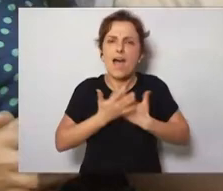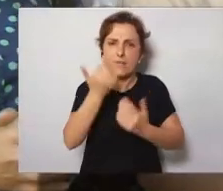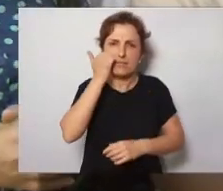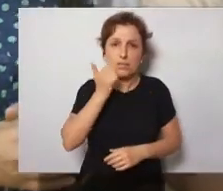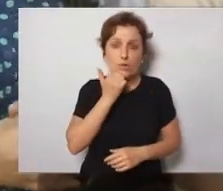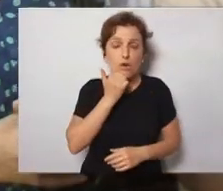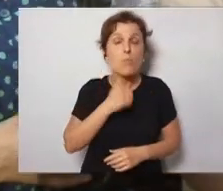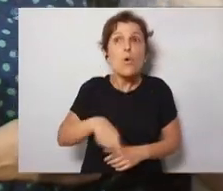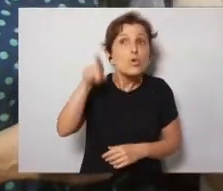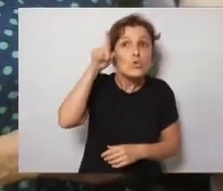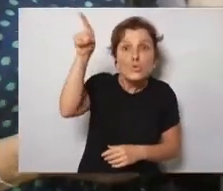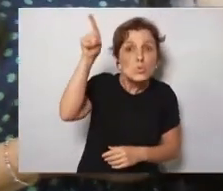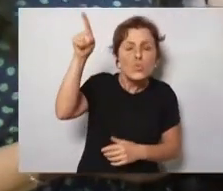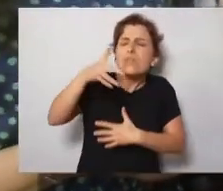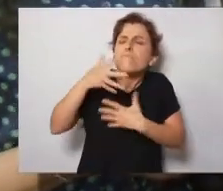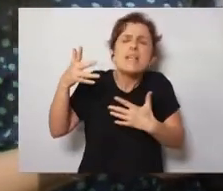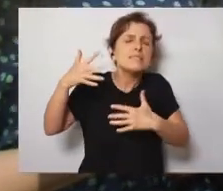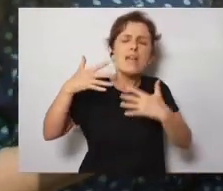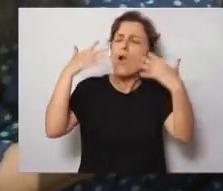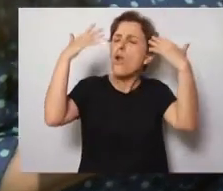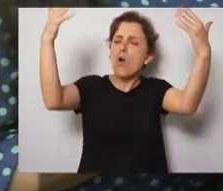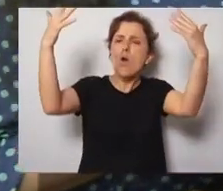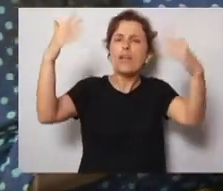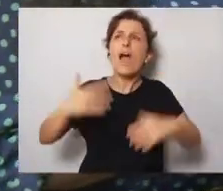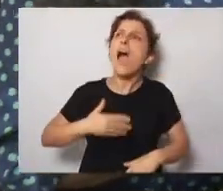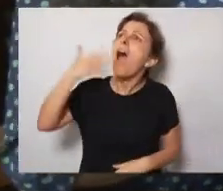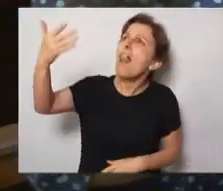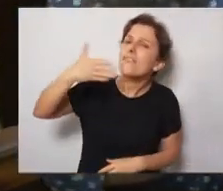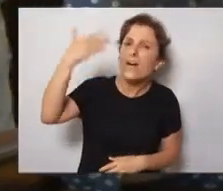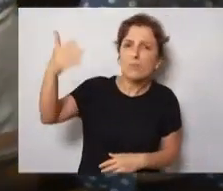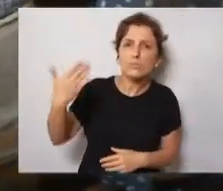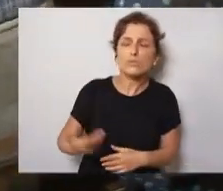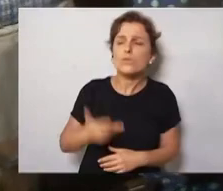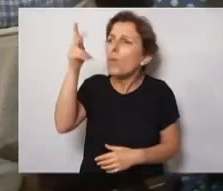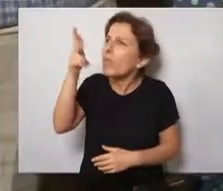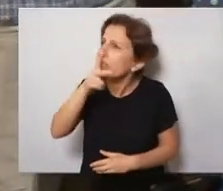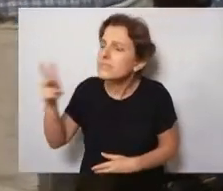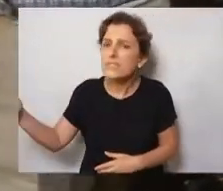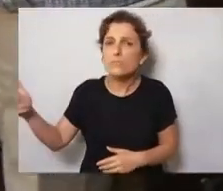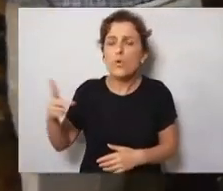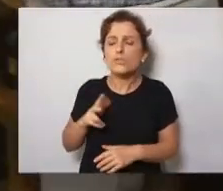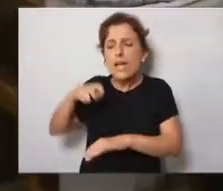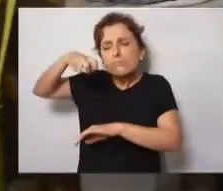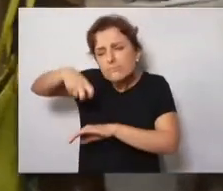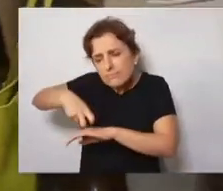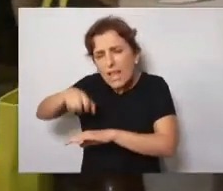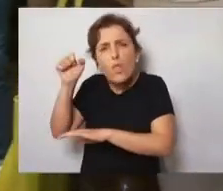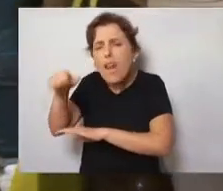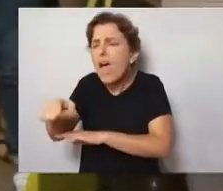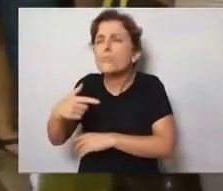señor por su inmensa gloria te alabamos te bendecimos te adoramos